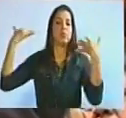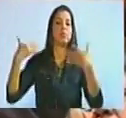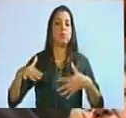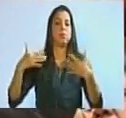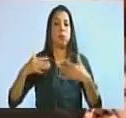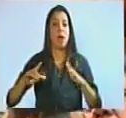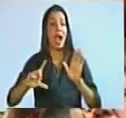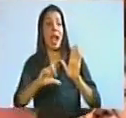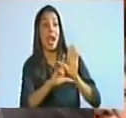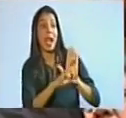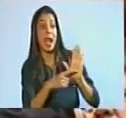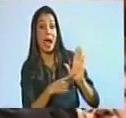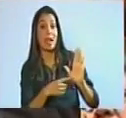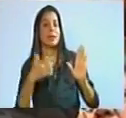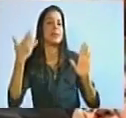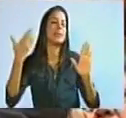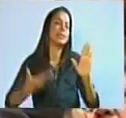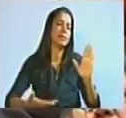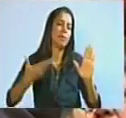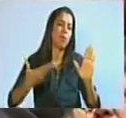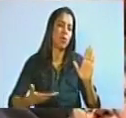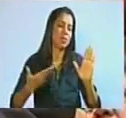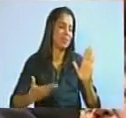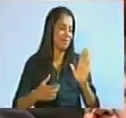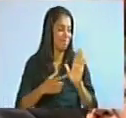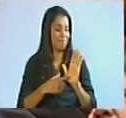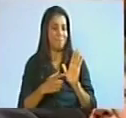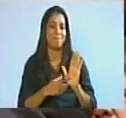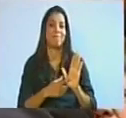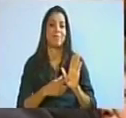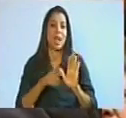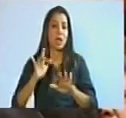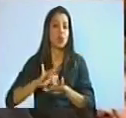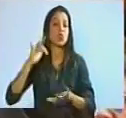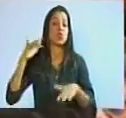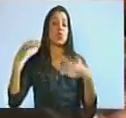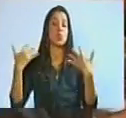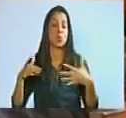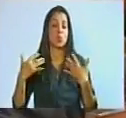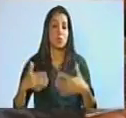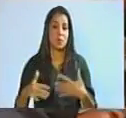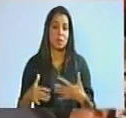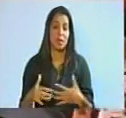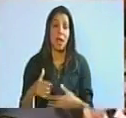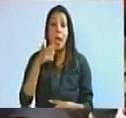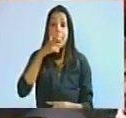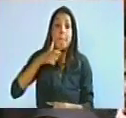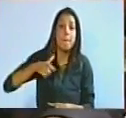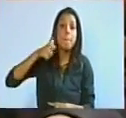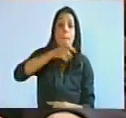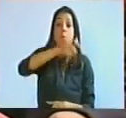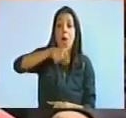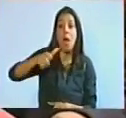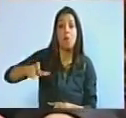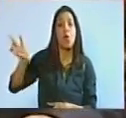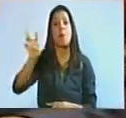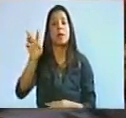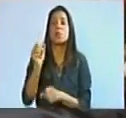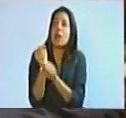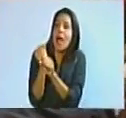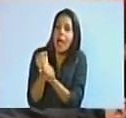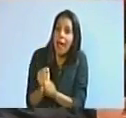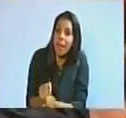leyes que mayor impacto y que está siendo esperada por nuestro